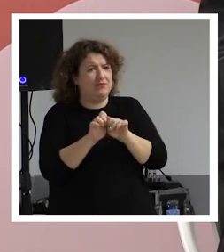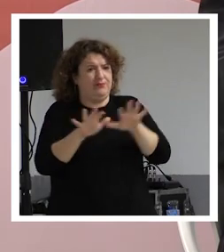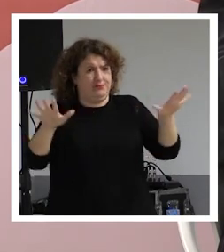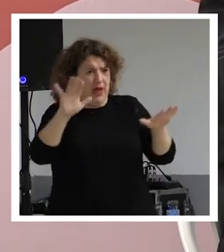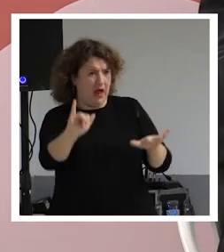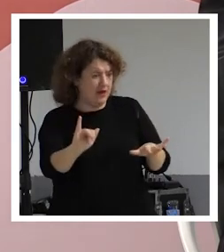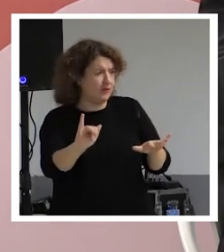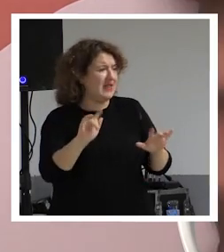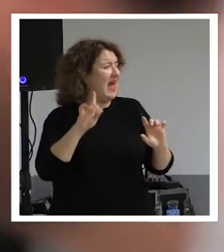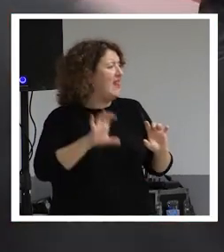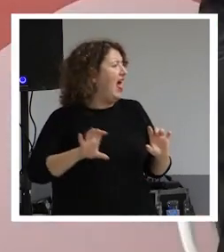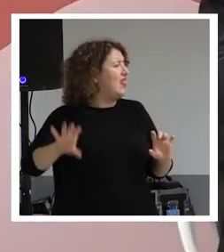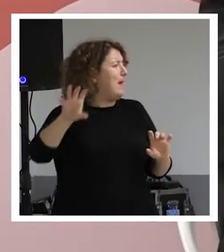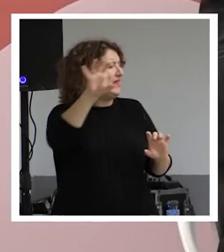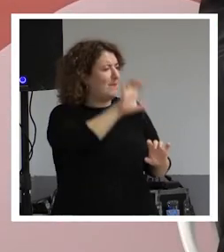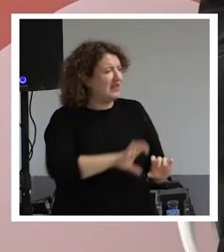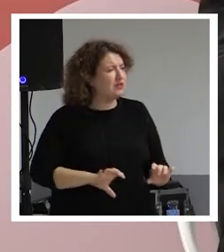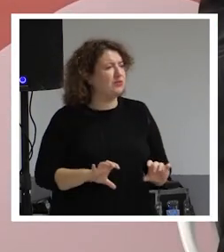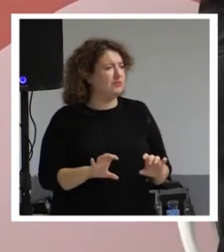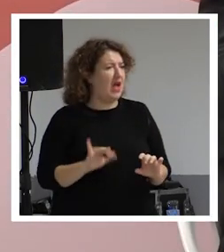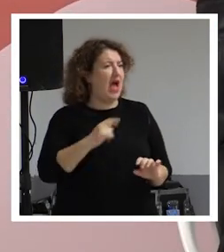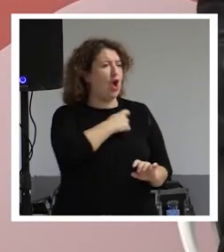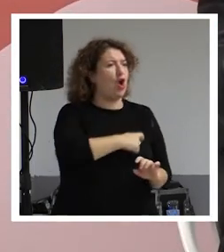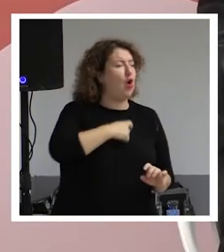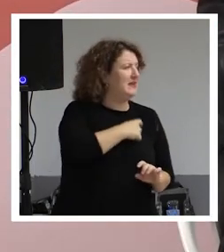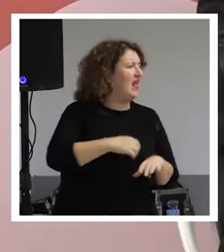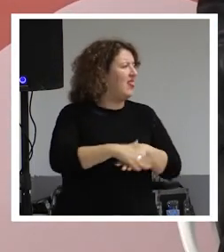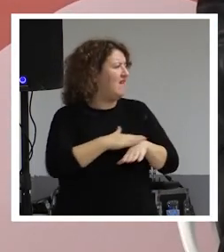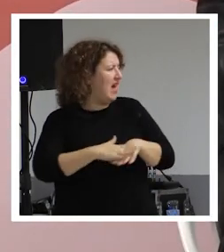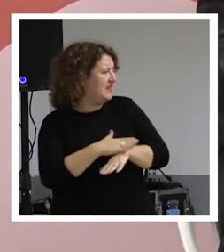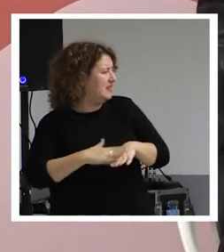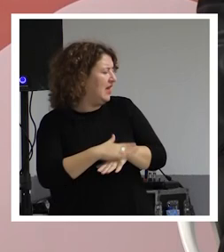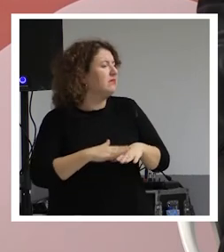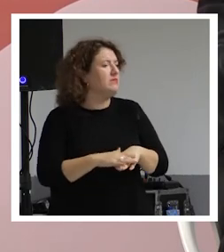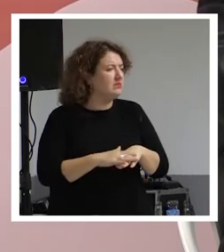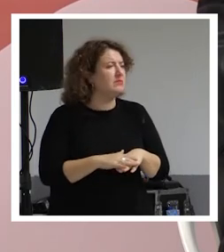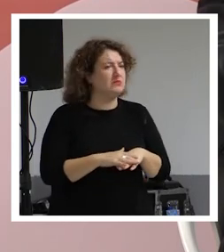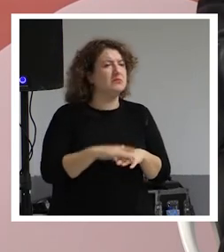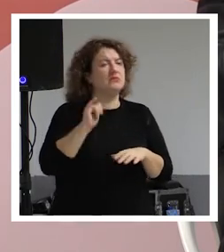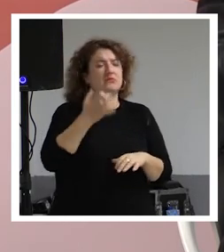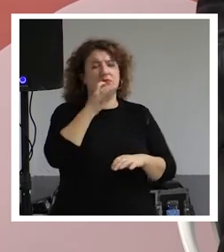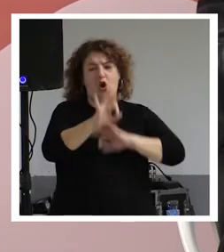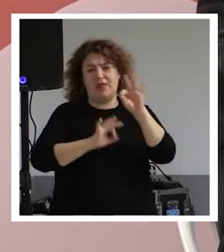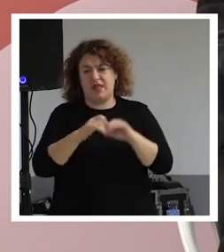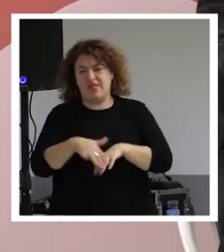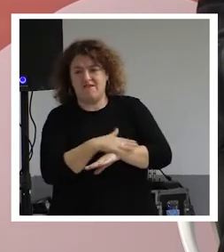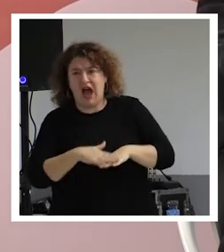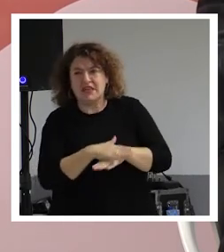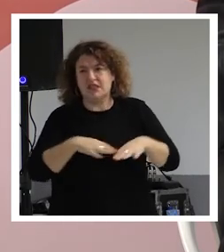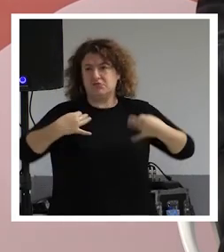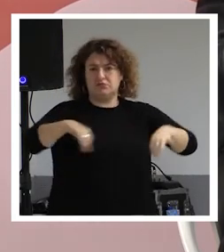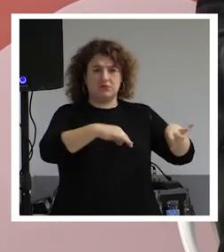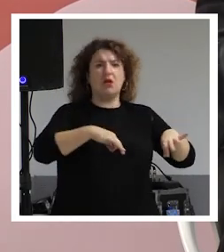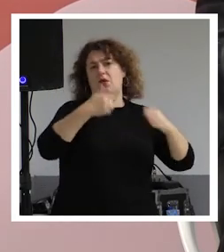como información general el frente amplio es tiene una estructura digamos es una coalición de partidos pero también tiene una estructura territorial este